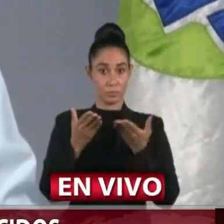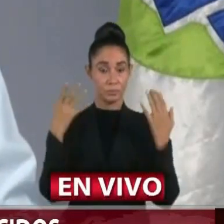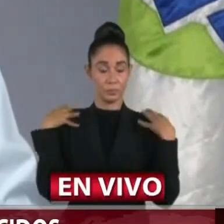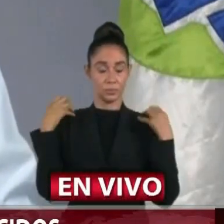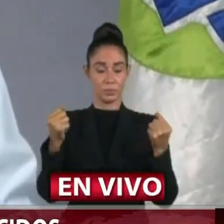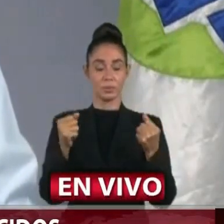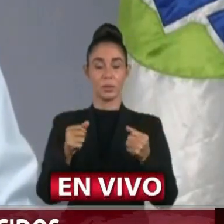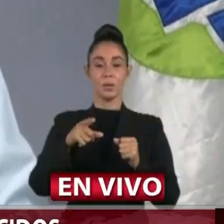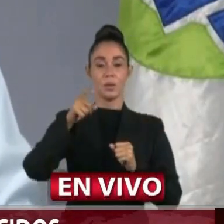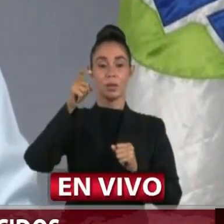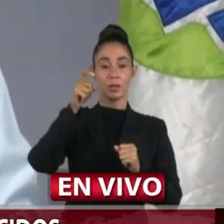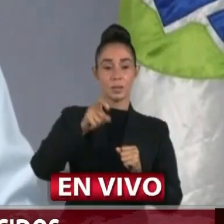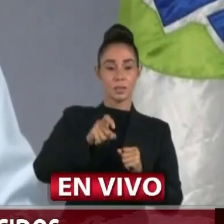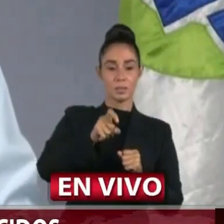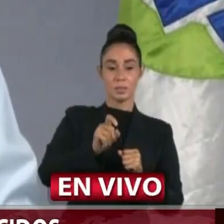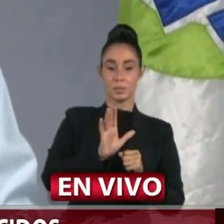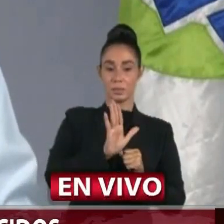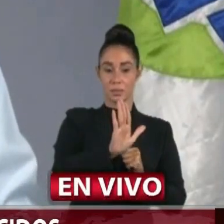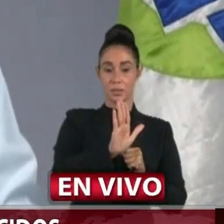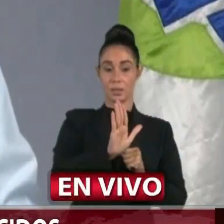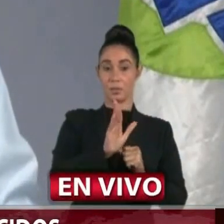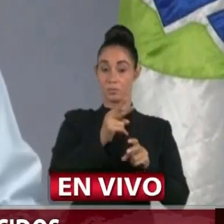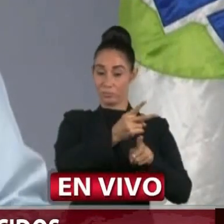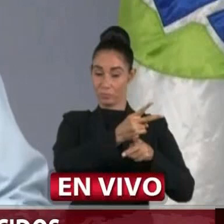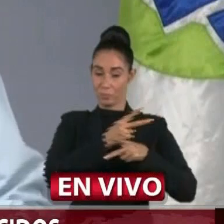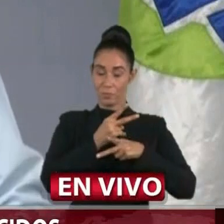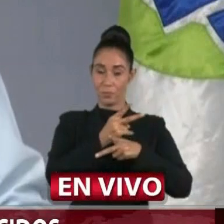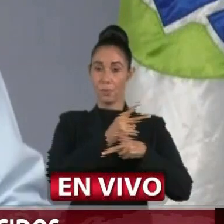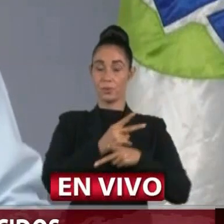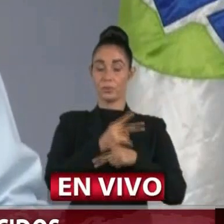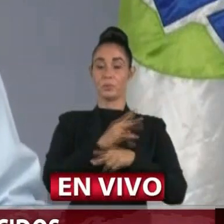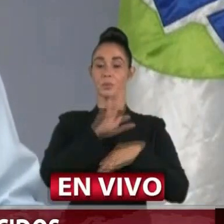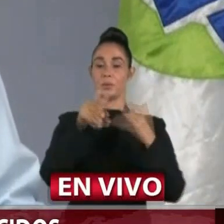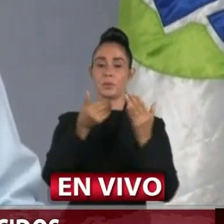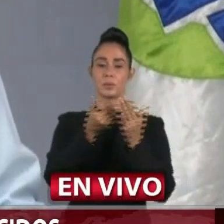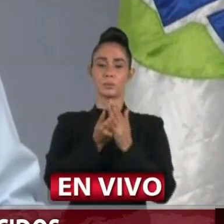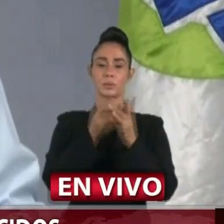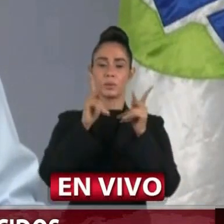garantizar la protección física a los